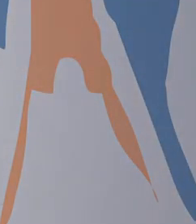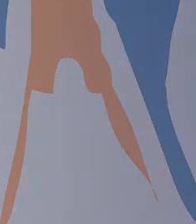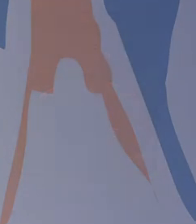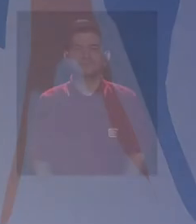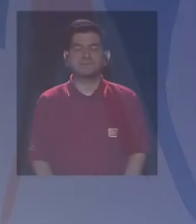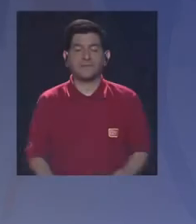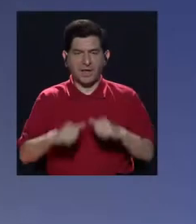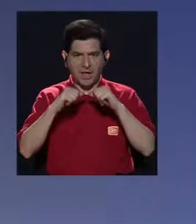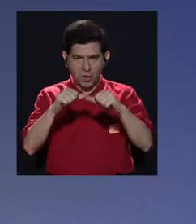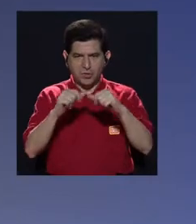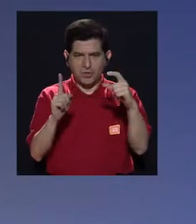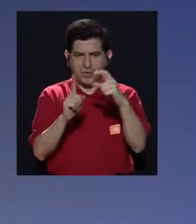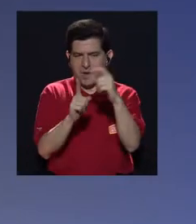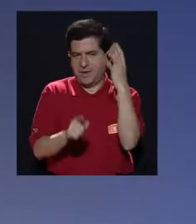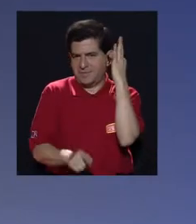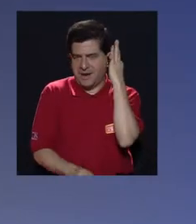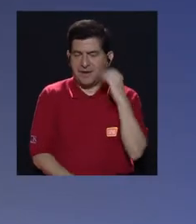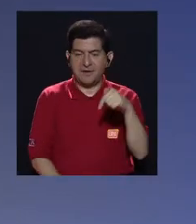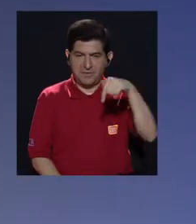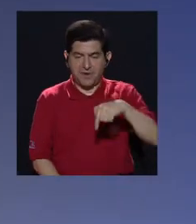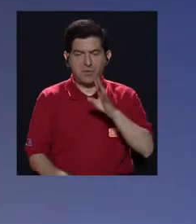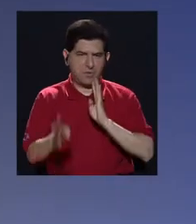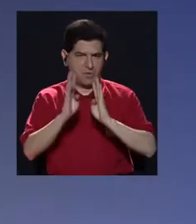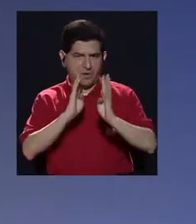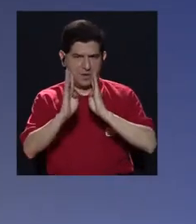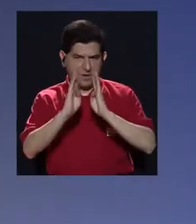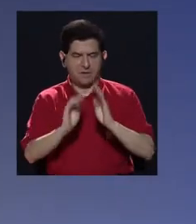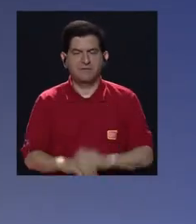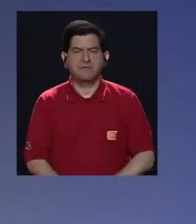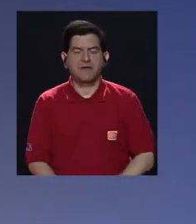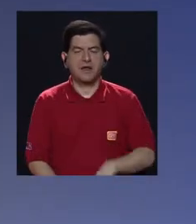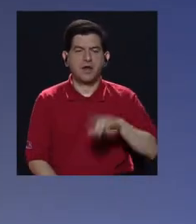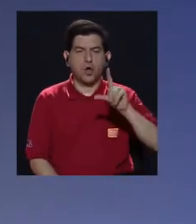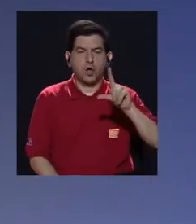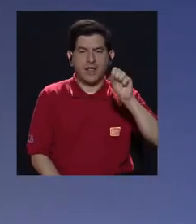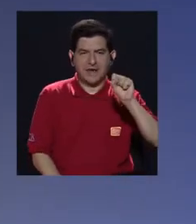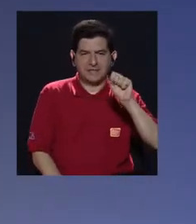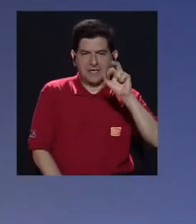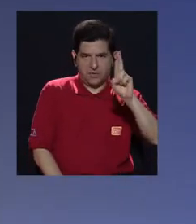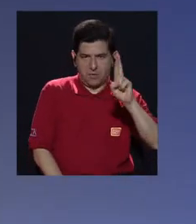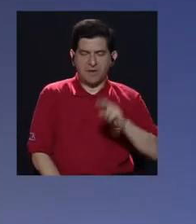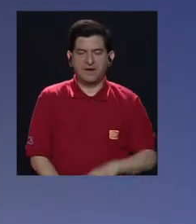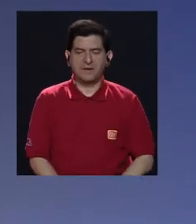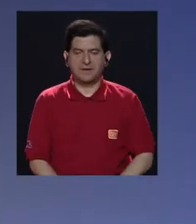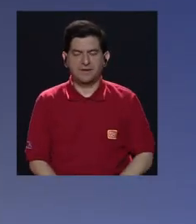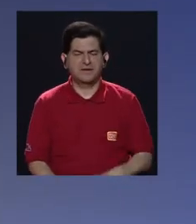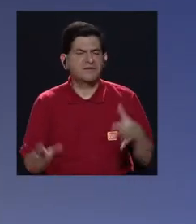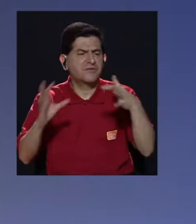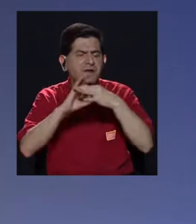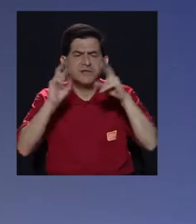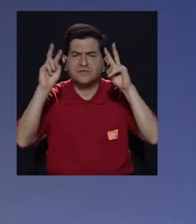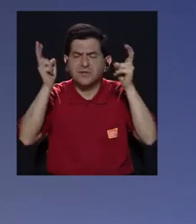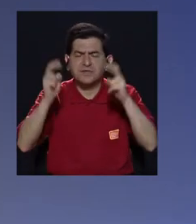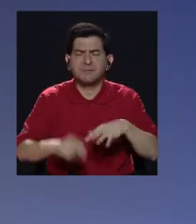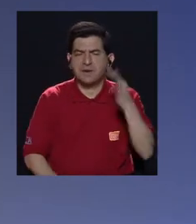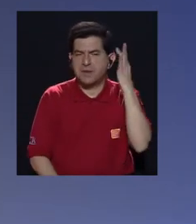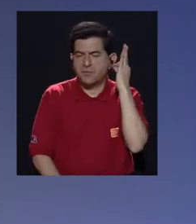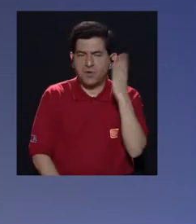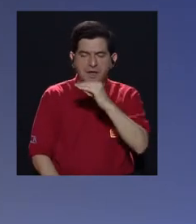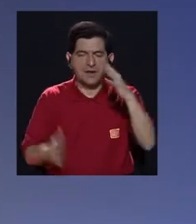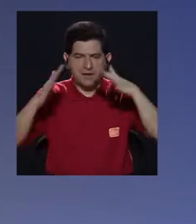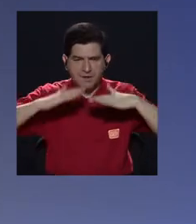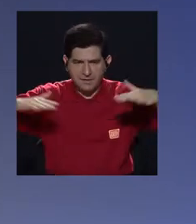y continuamos en palabra de mujer estamos conversando con lorena sanromán sobre el tema